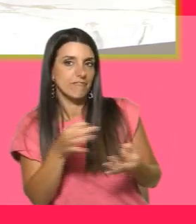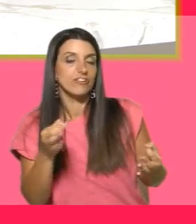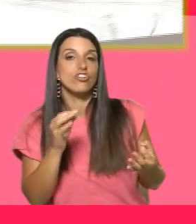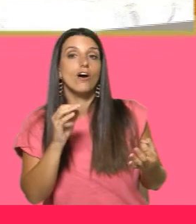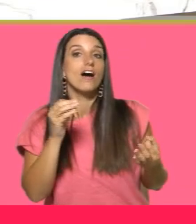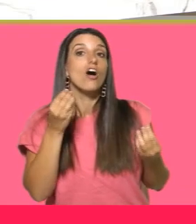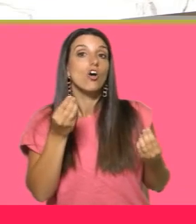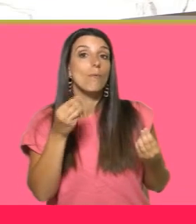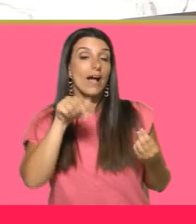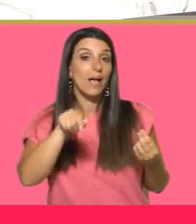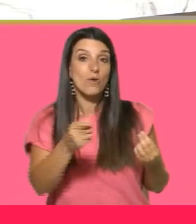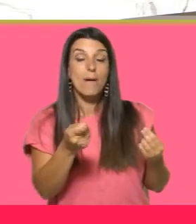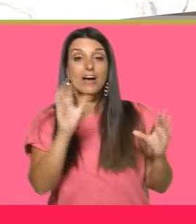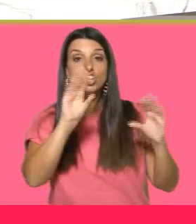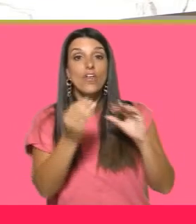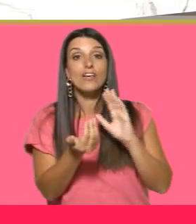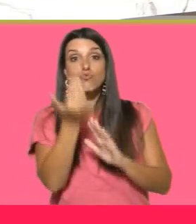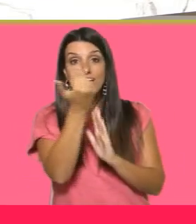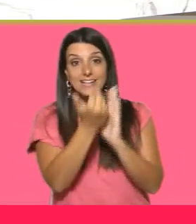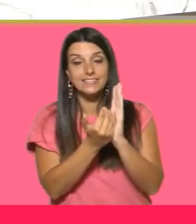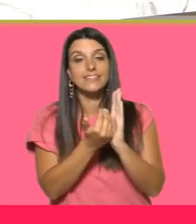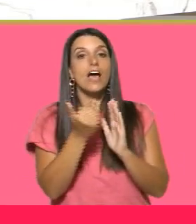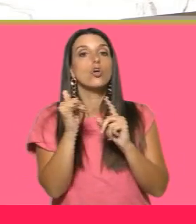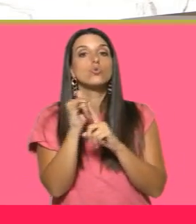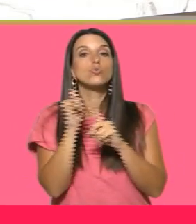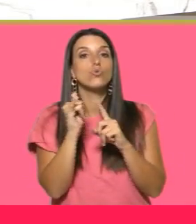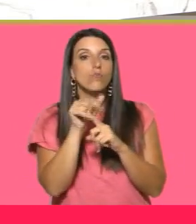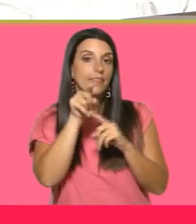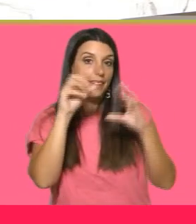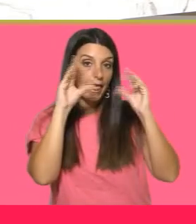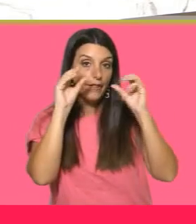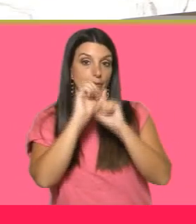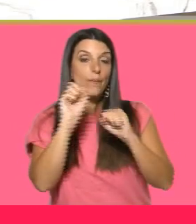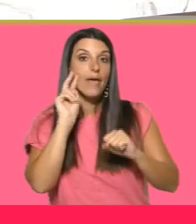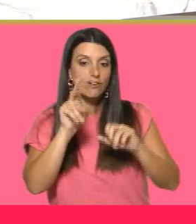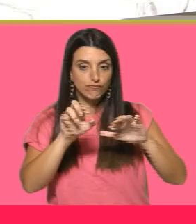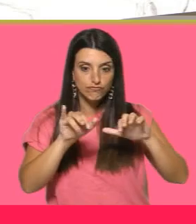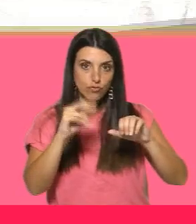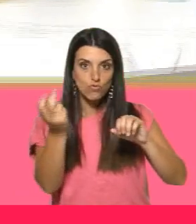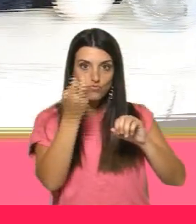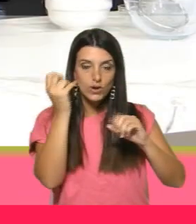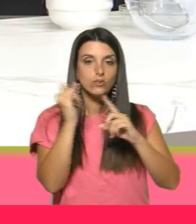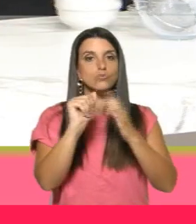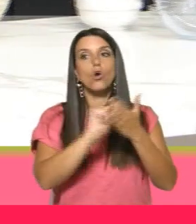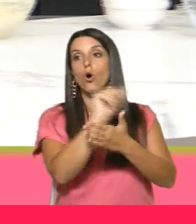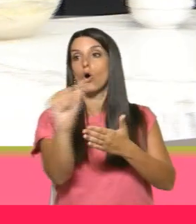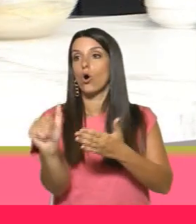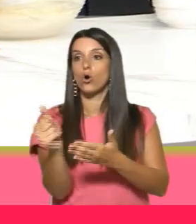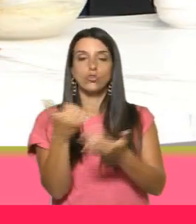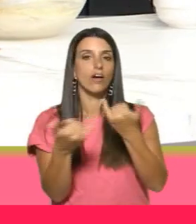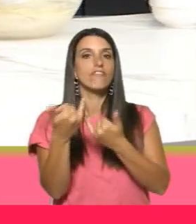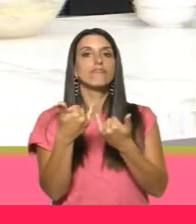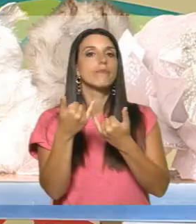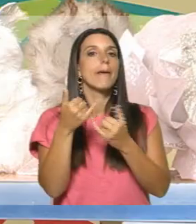todo pasa, todas las recetas quedan subidas al canal de YouTube, así que tú en la noche podés entrar, ingresás y ahí tenés el paso a paso. Pauli te lo va